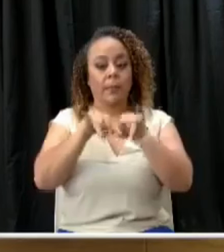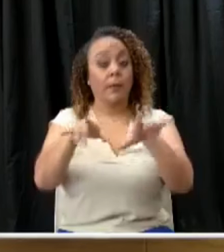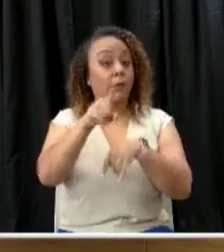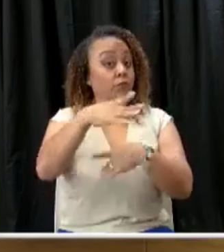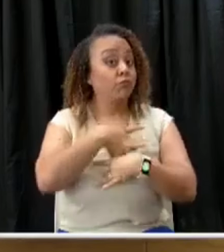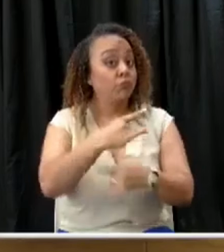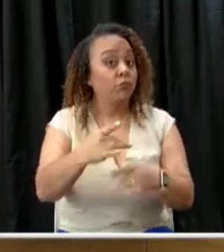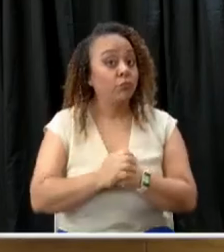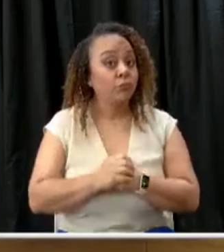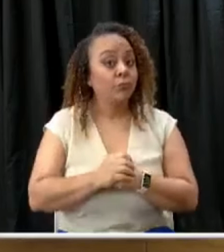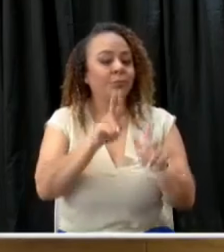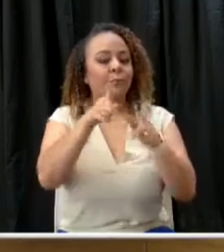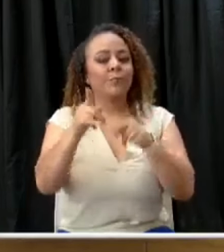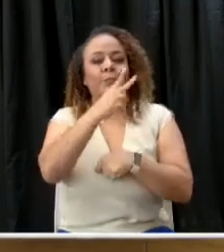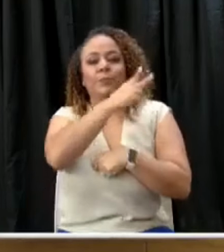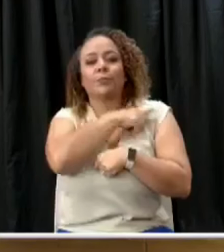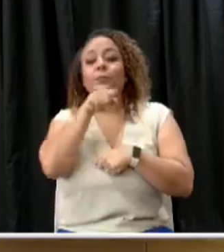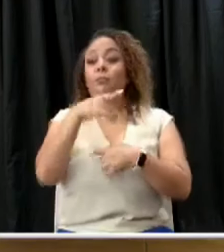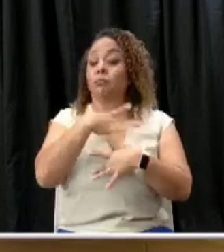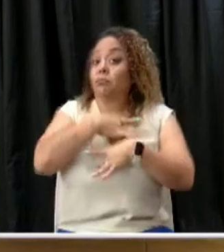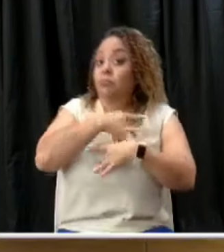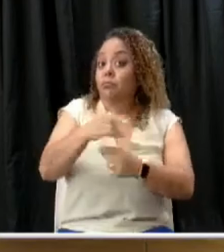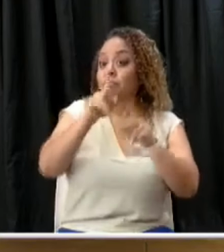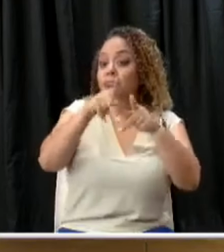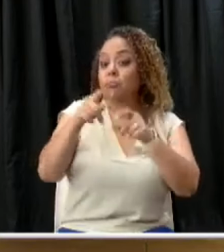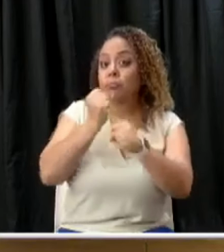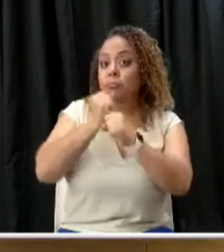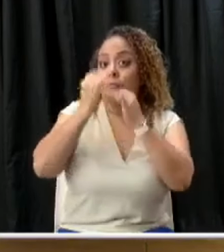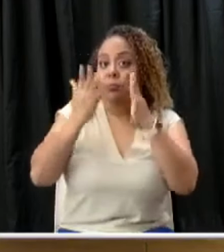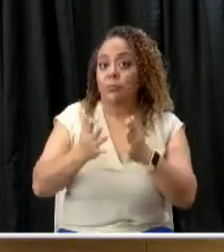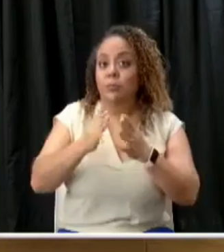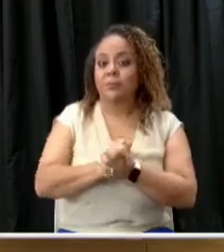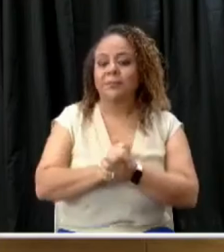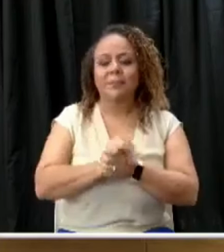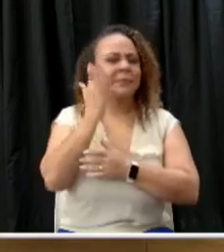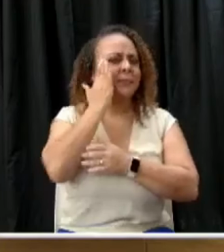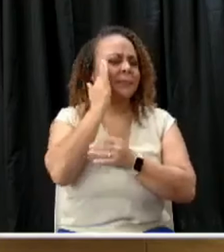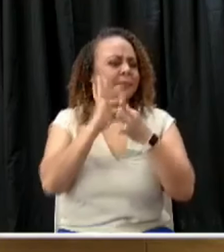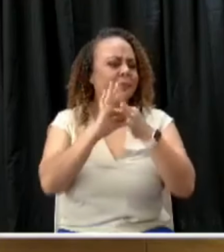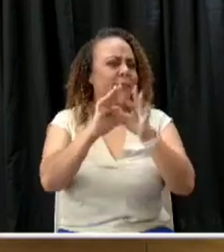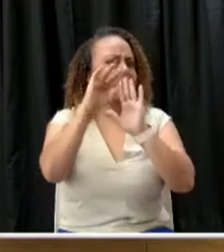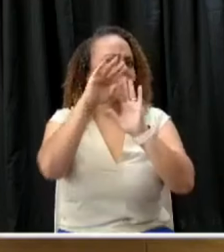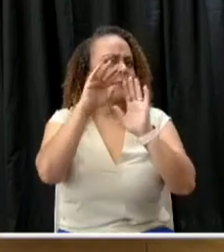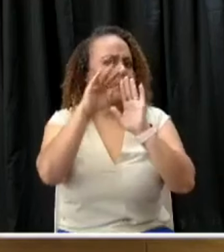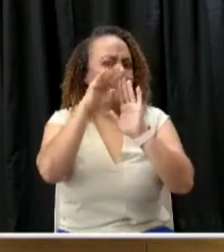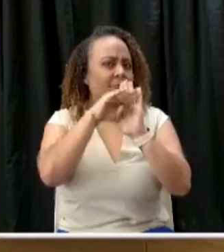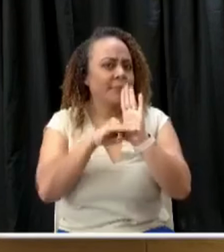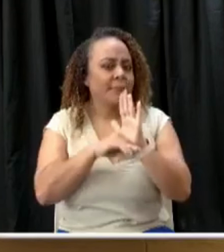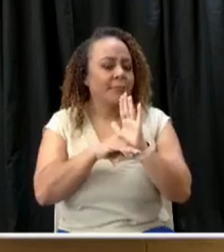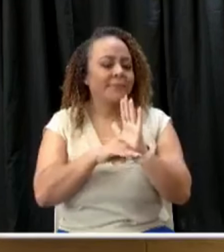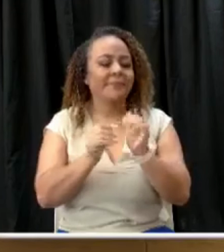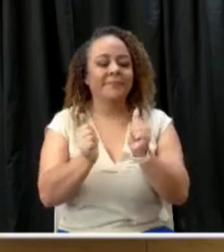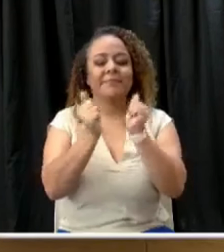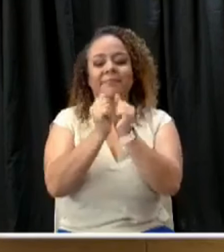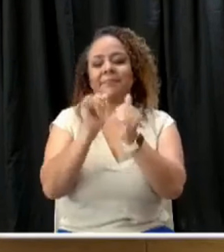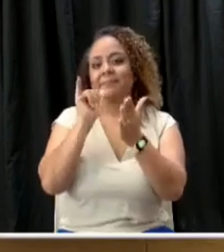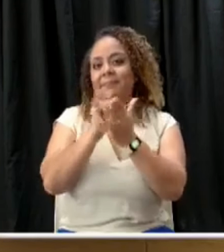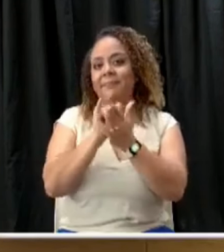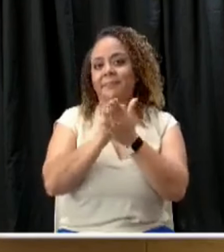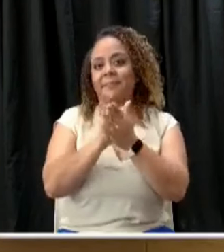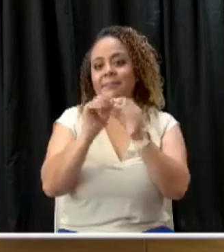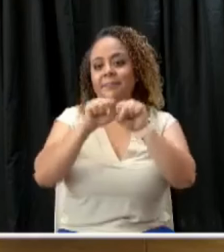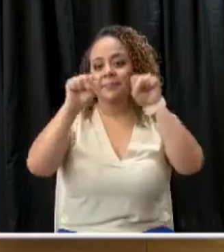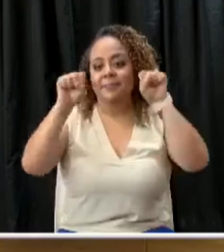usted le interesa persona empleadora, si a usted le interesa persona trabajadora, conocer sobre estas medidas, acompáñenos en este webinar que vamos a